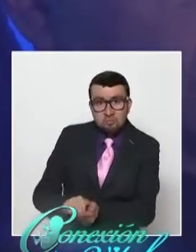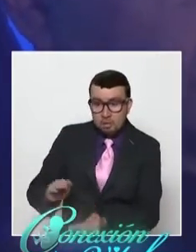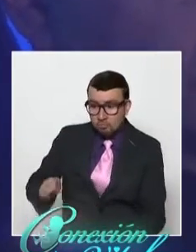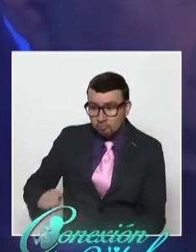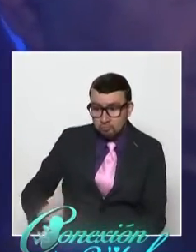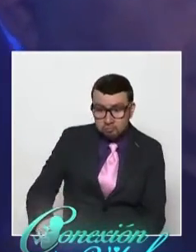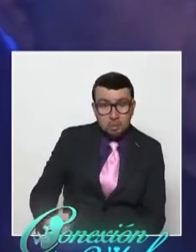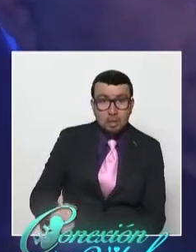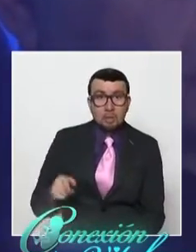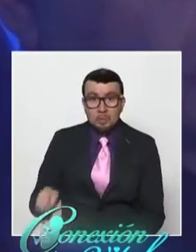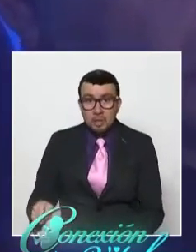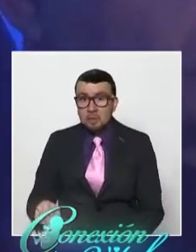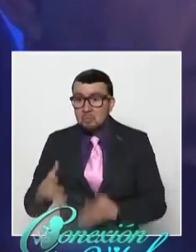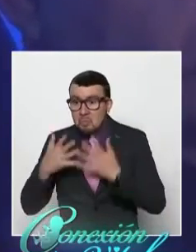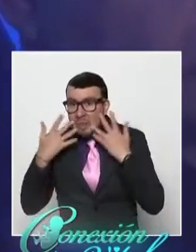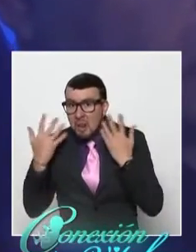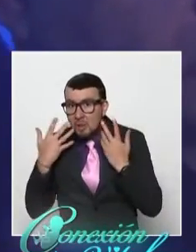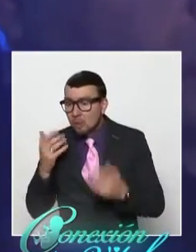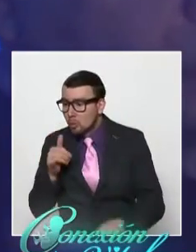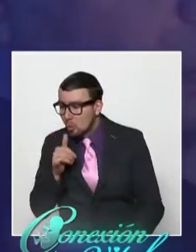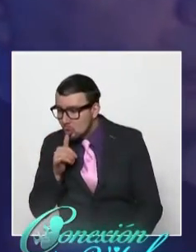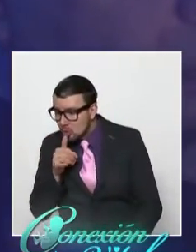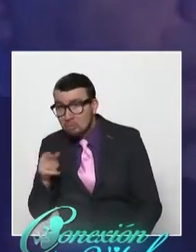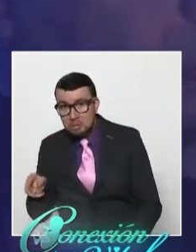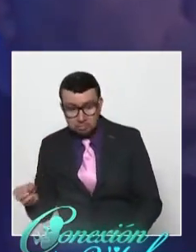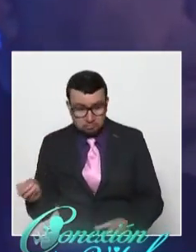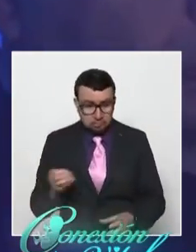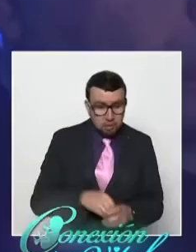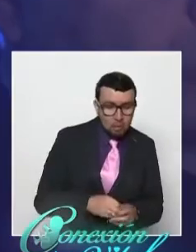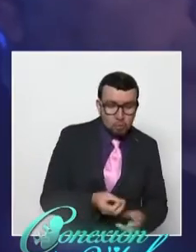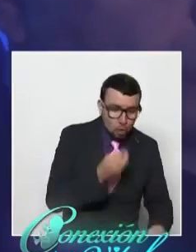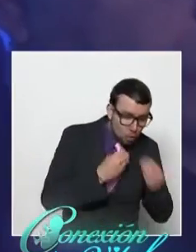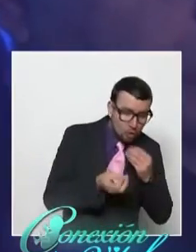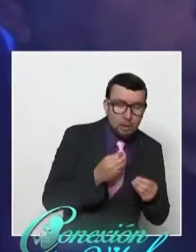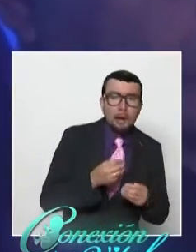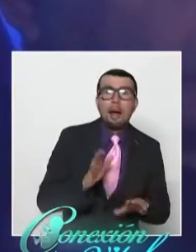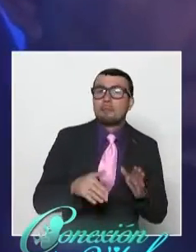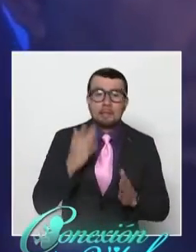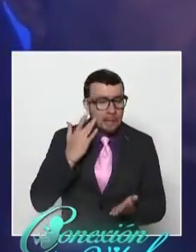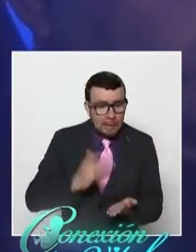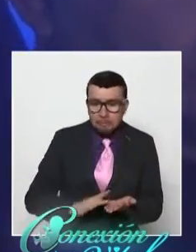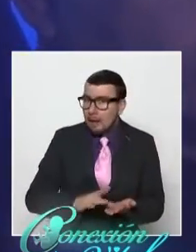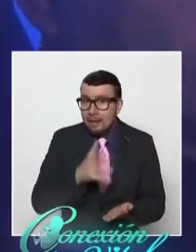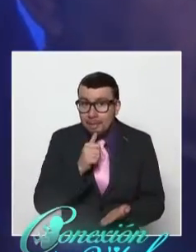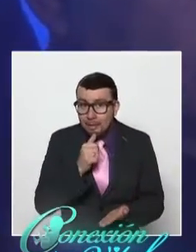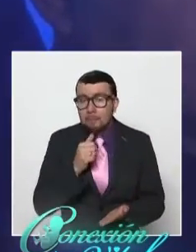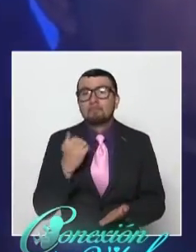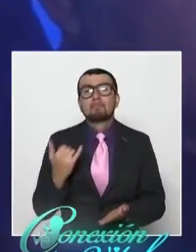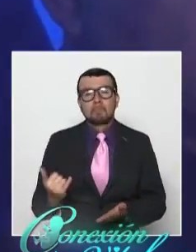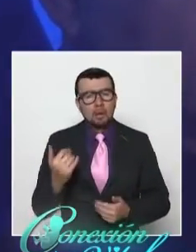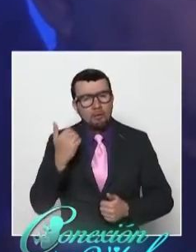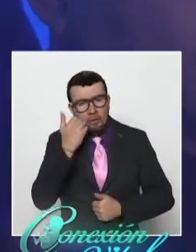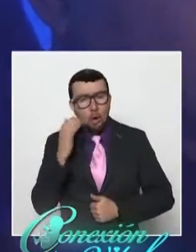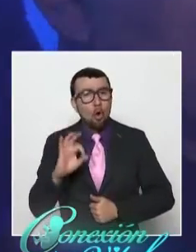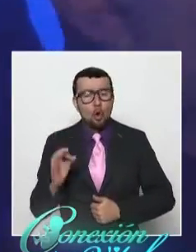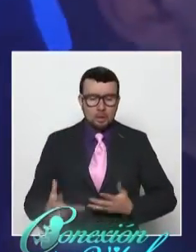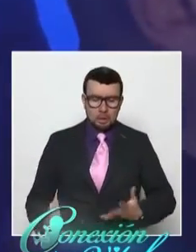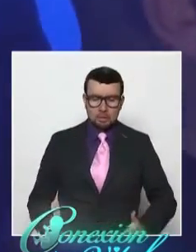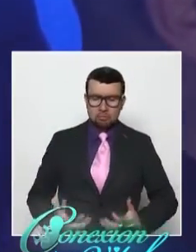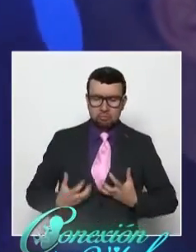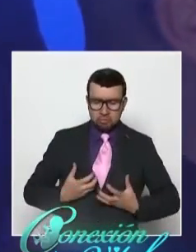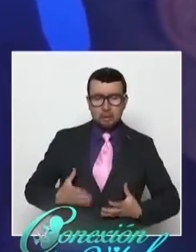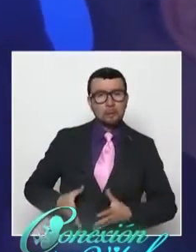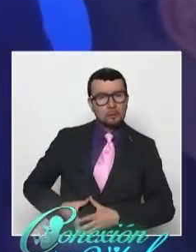combina con alimentos, que hace un gran daño hepático o que estuviera haciendo un tipo de lesión a nivel del hígado. Doctor Mauricio Rojas, el